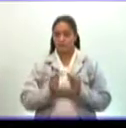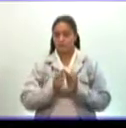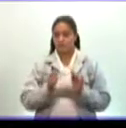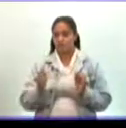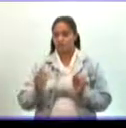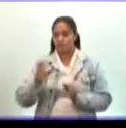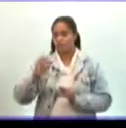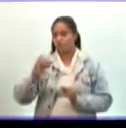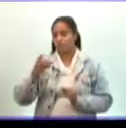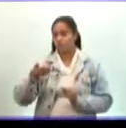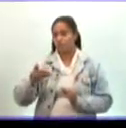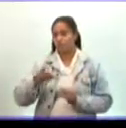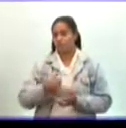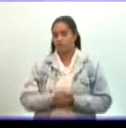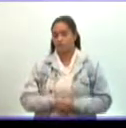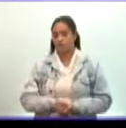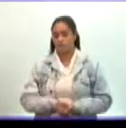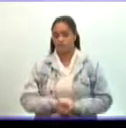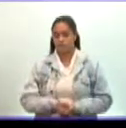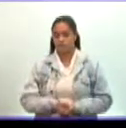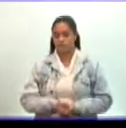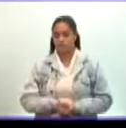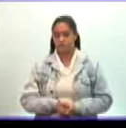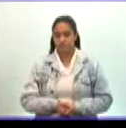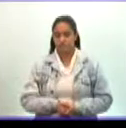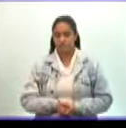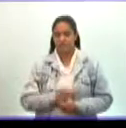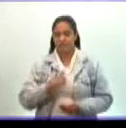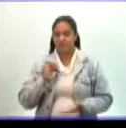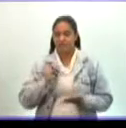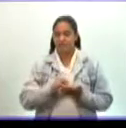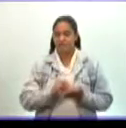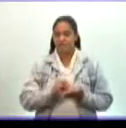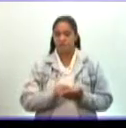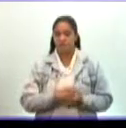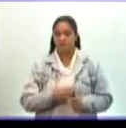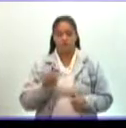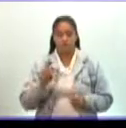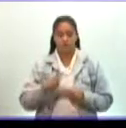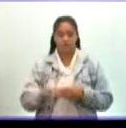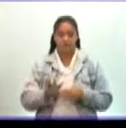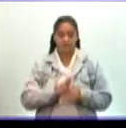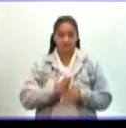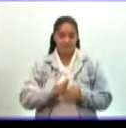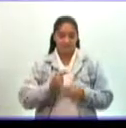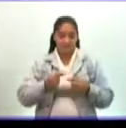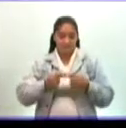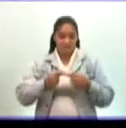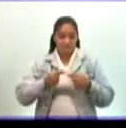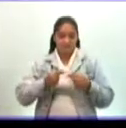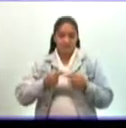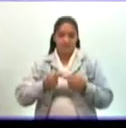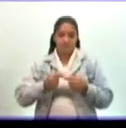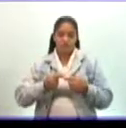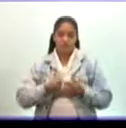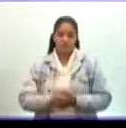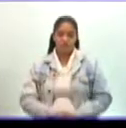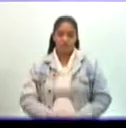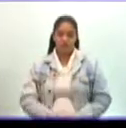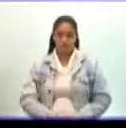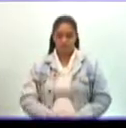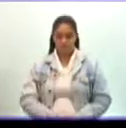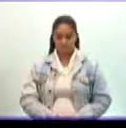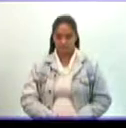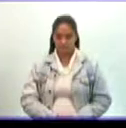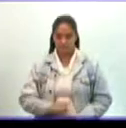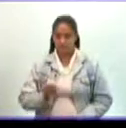OD está escrito, está expresado en otra unidad de medida y entonces no